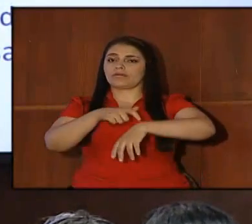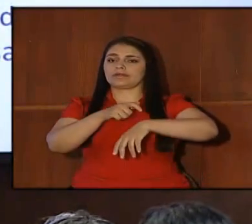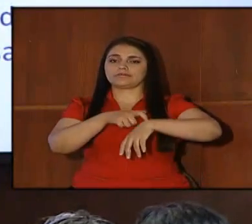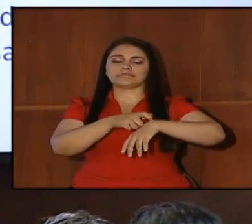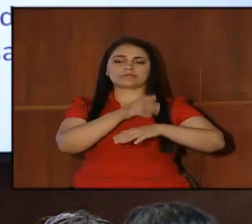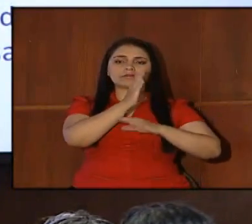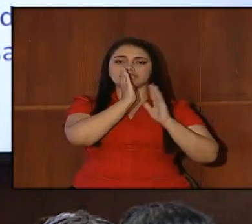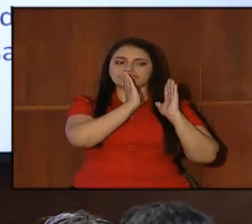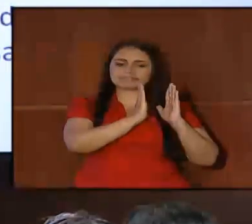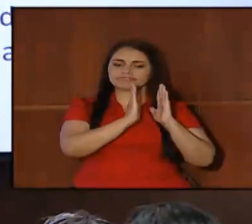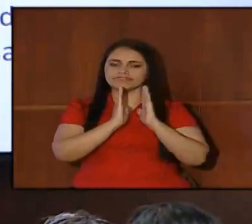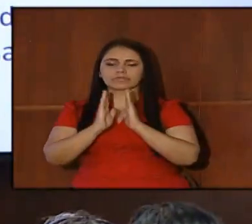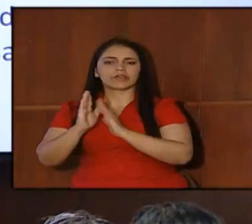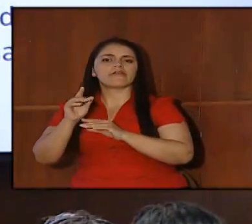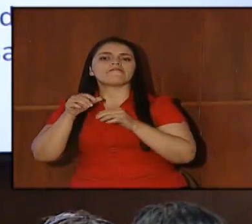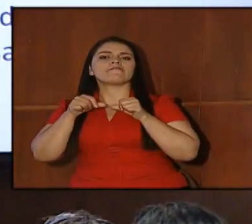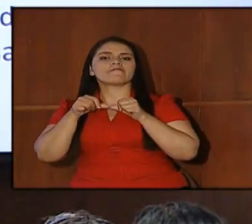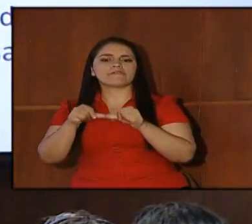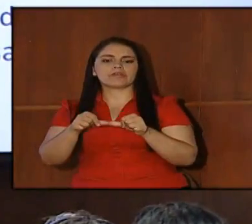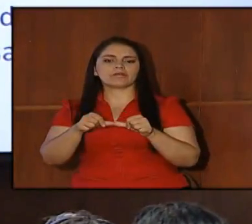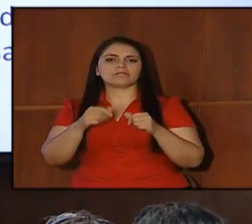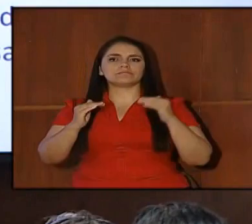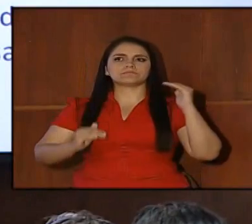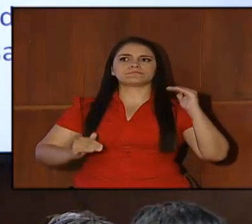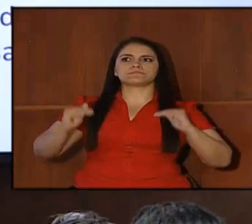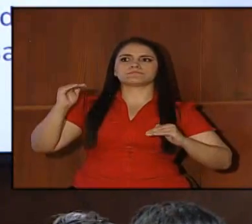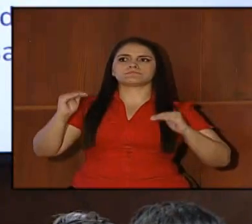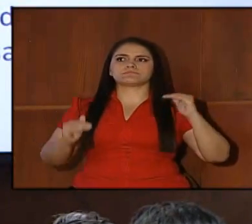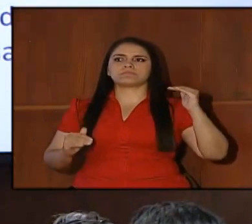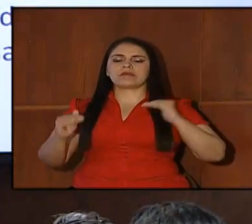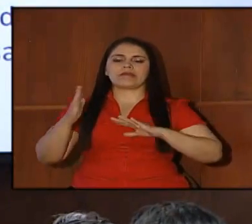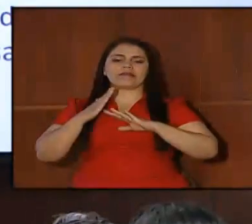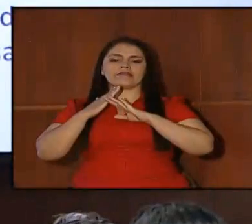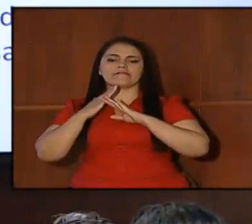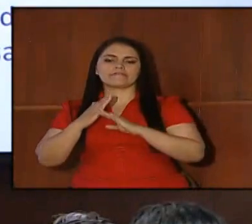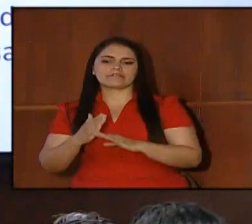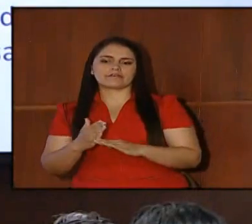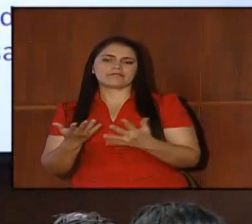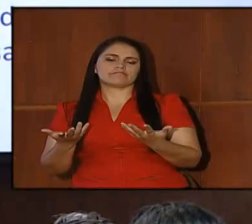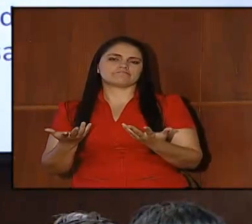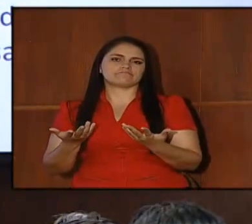establecidos para evitar se